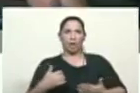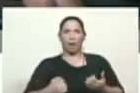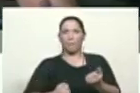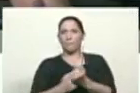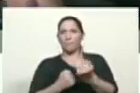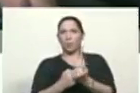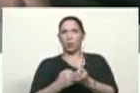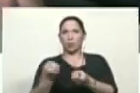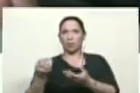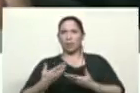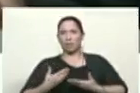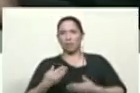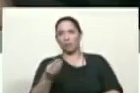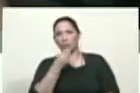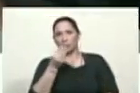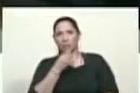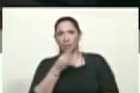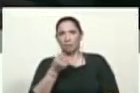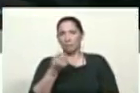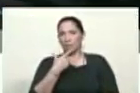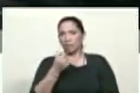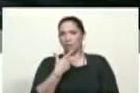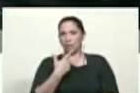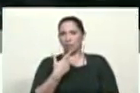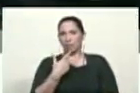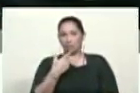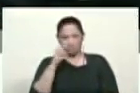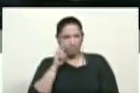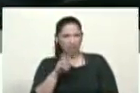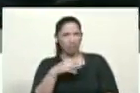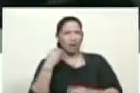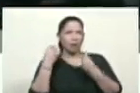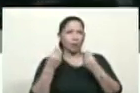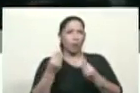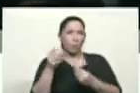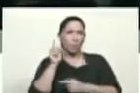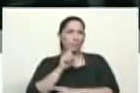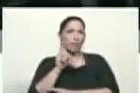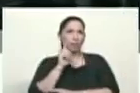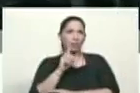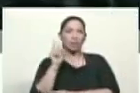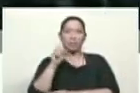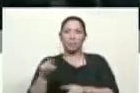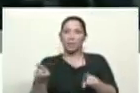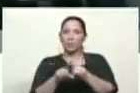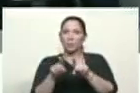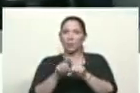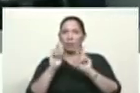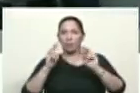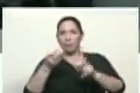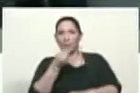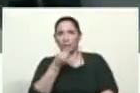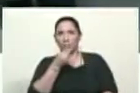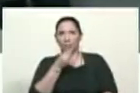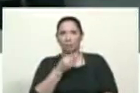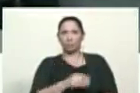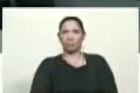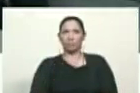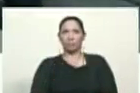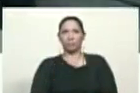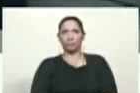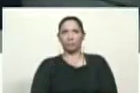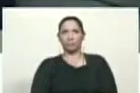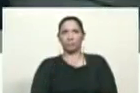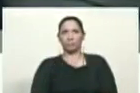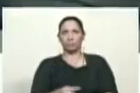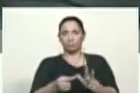alimentos y medicamentos. Un poco para que vean cómo está montada la mentira, igual el tema de alimentos, ¿no? Han sido